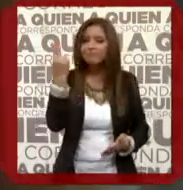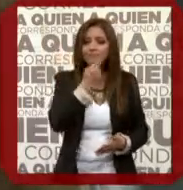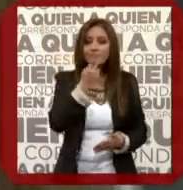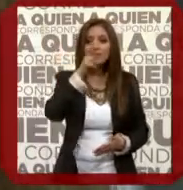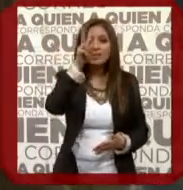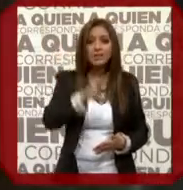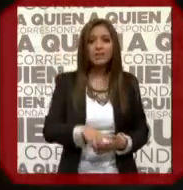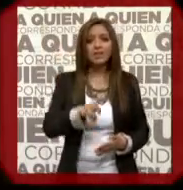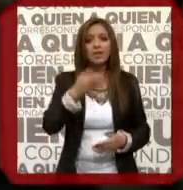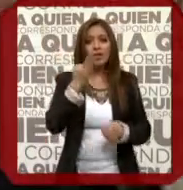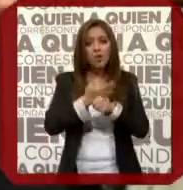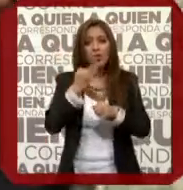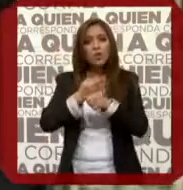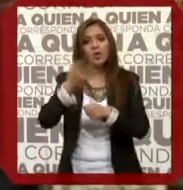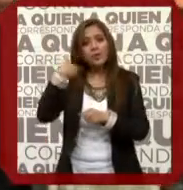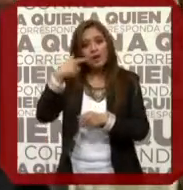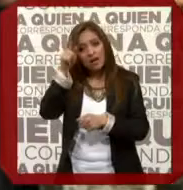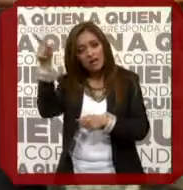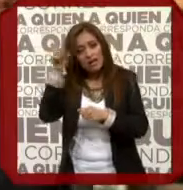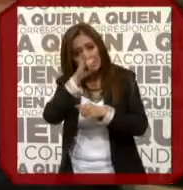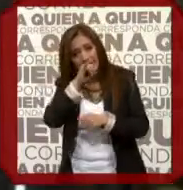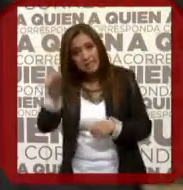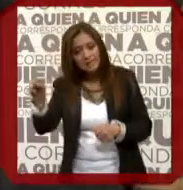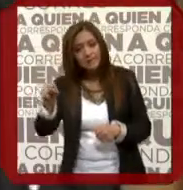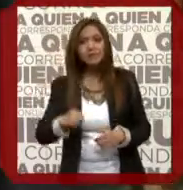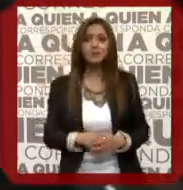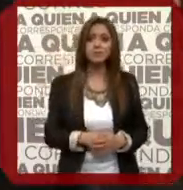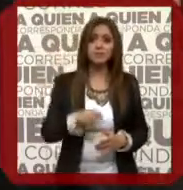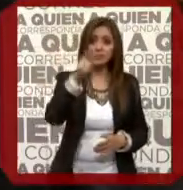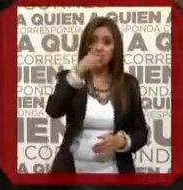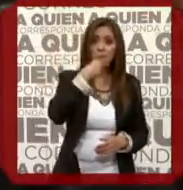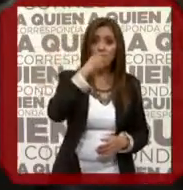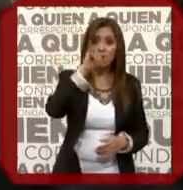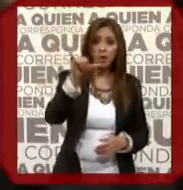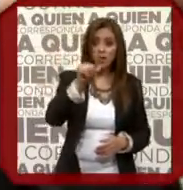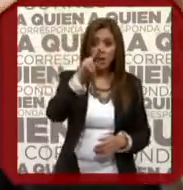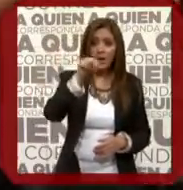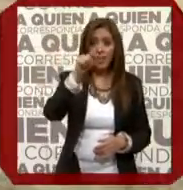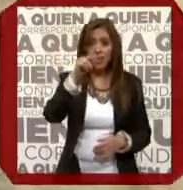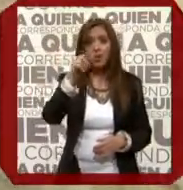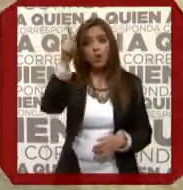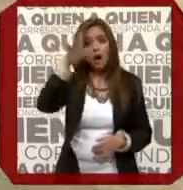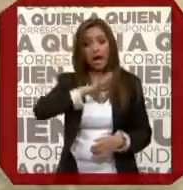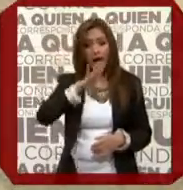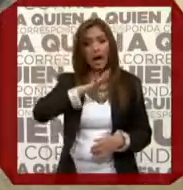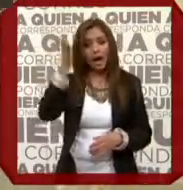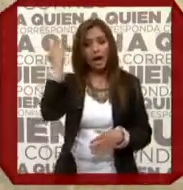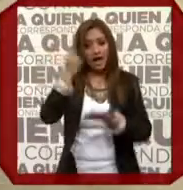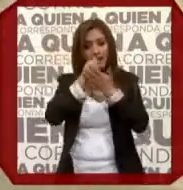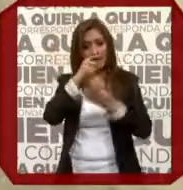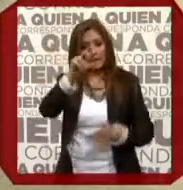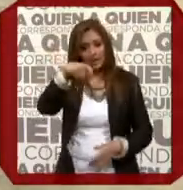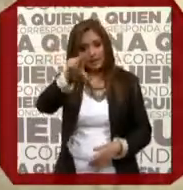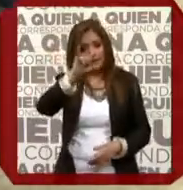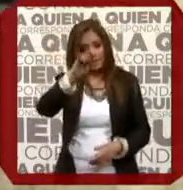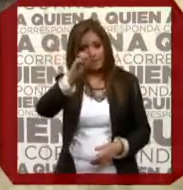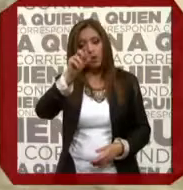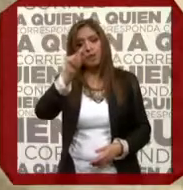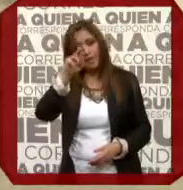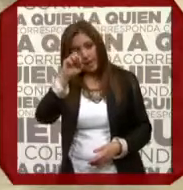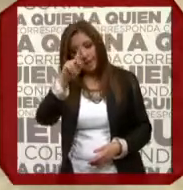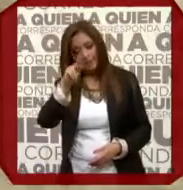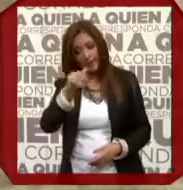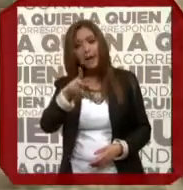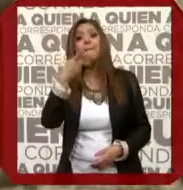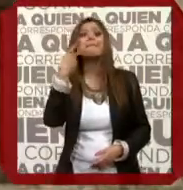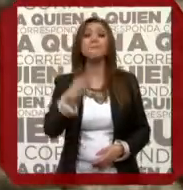Tiene continuas citas en el hospital. Actualmente, Juan Antonio recibe tratamiento de quimioterapia y ha tenido buenos resultados. Sin embargo,